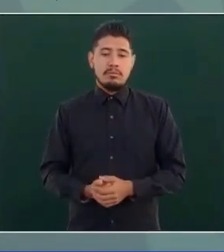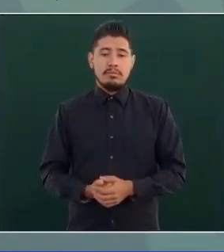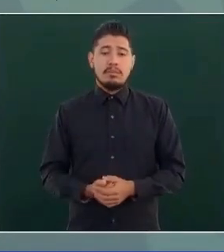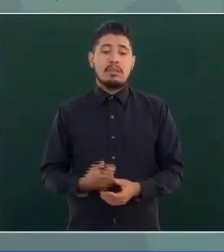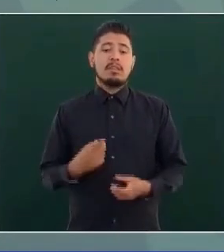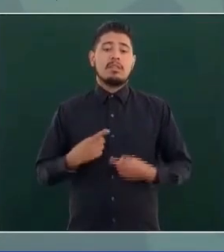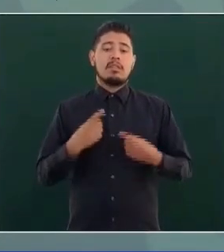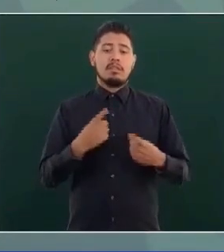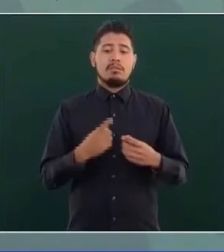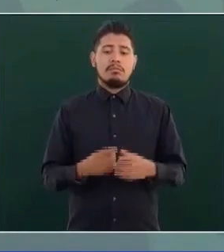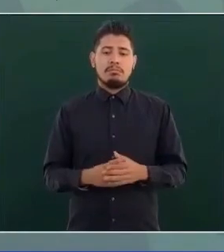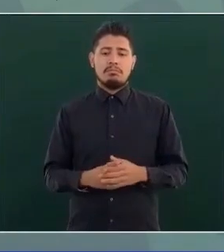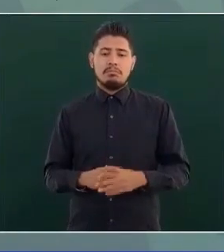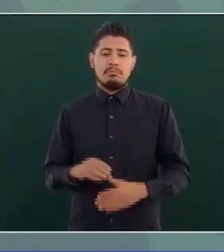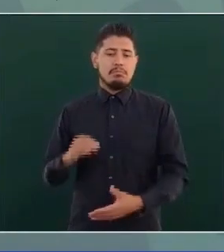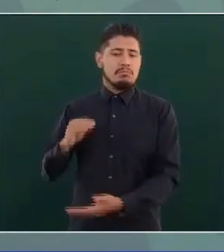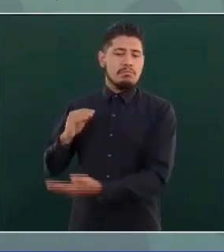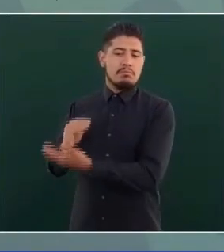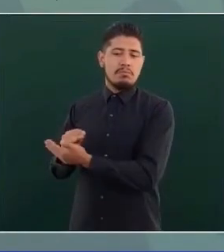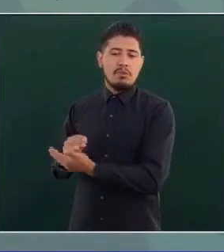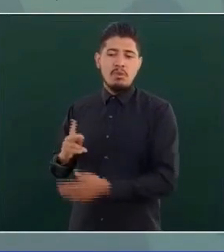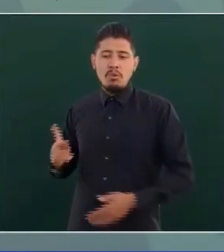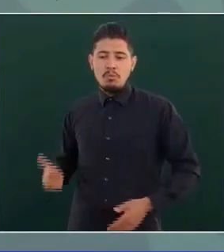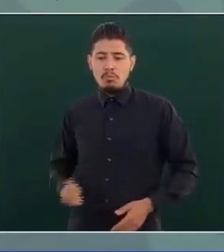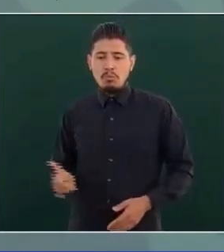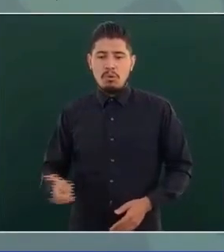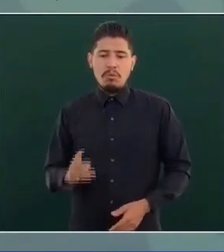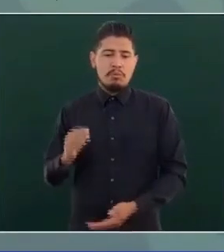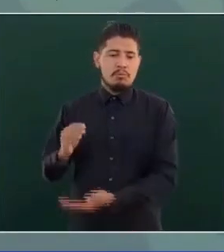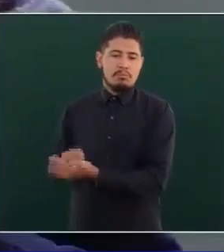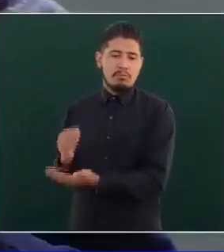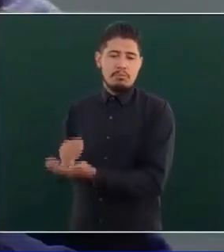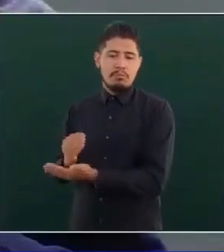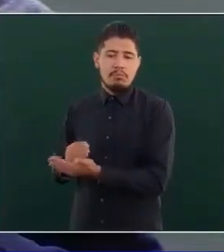que le dieron la espalda al pueblo. Tú